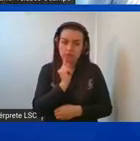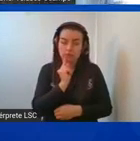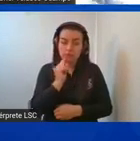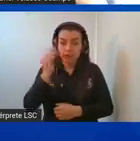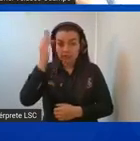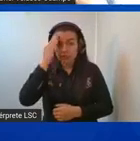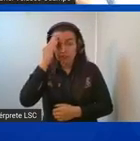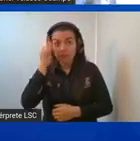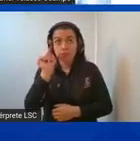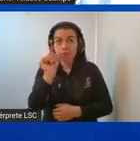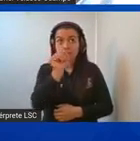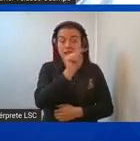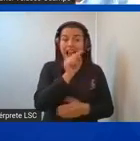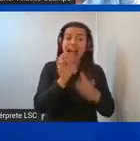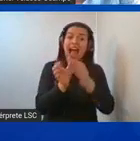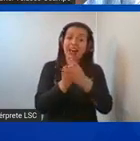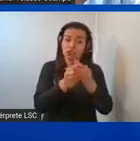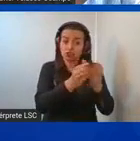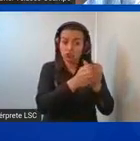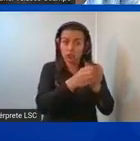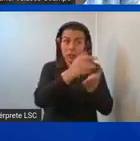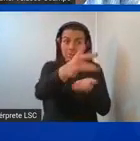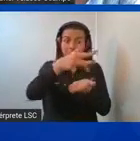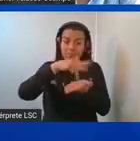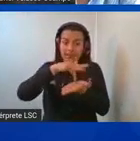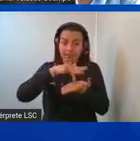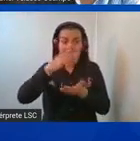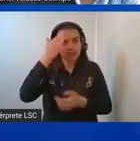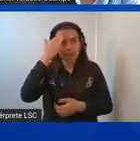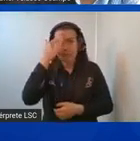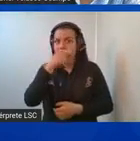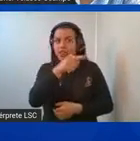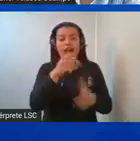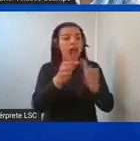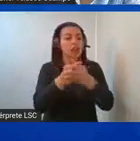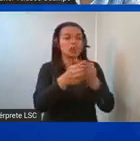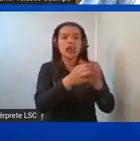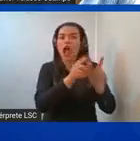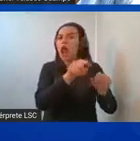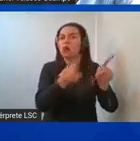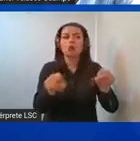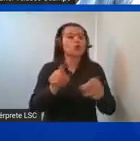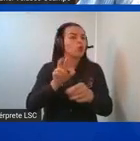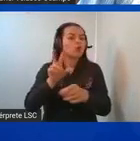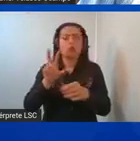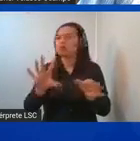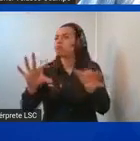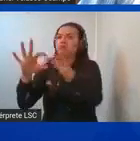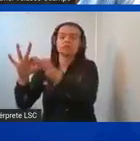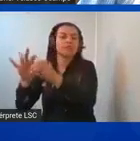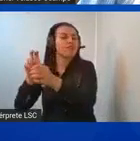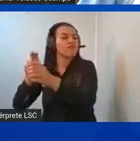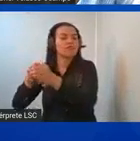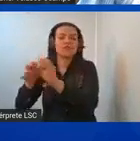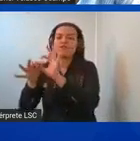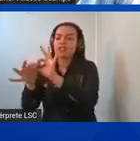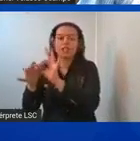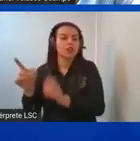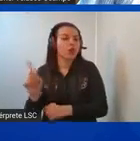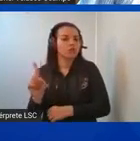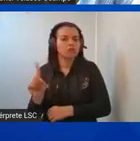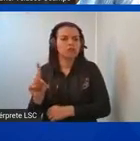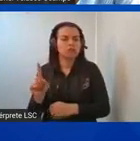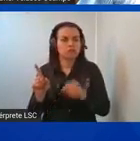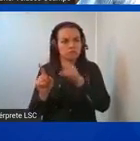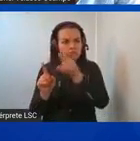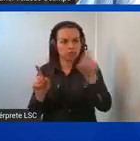participación de asociaciones que no están adscritas a FENASCOL, que es la Federación de Sordos de Colombia, está permitida dentro de